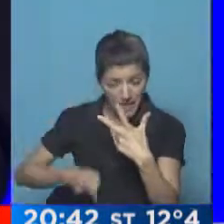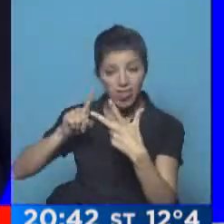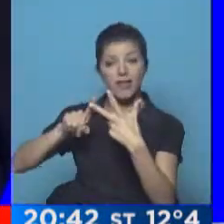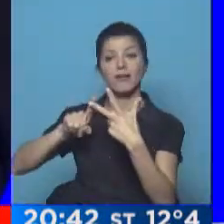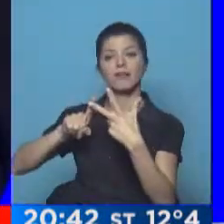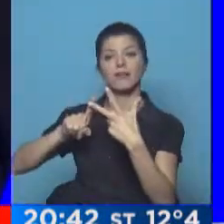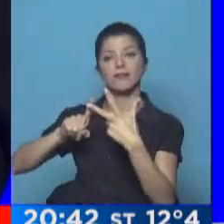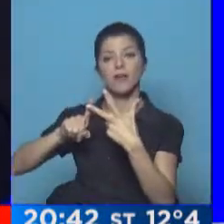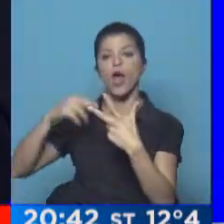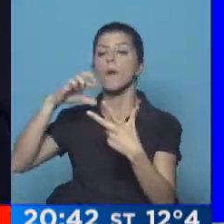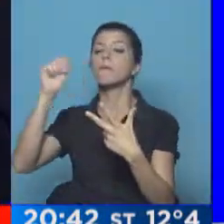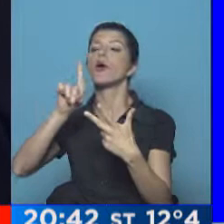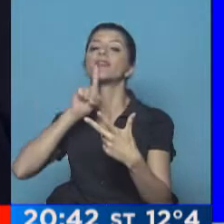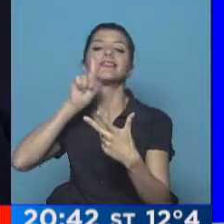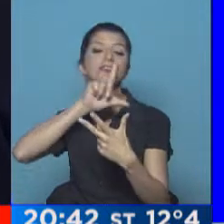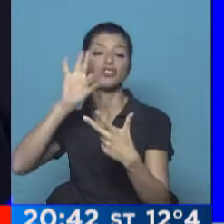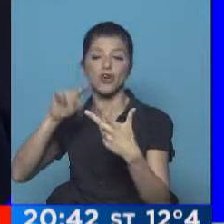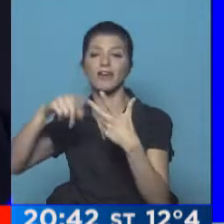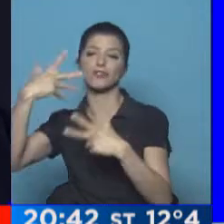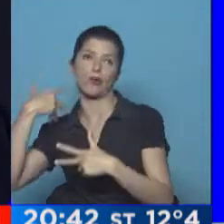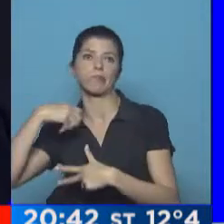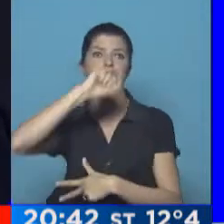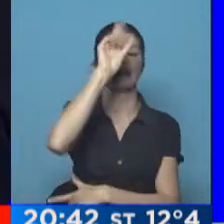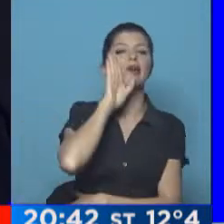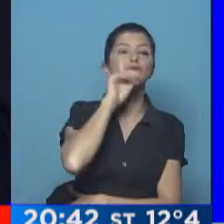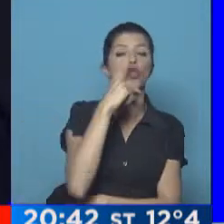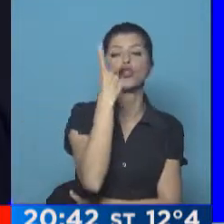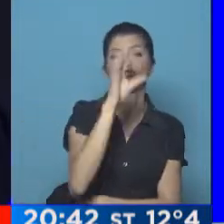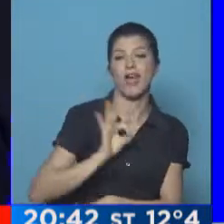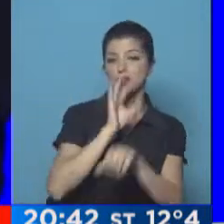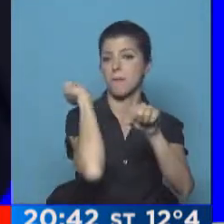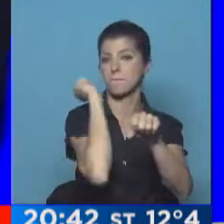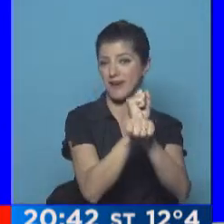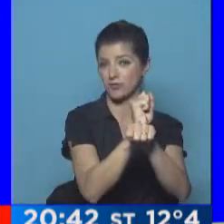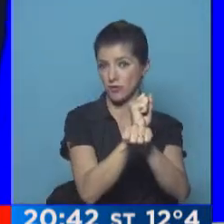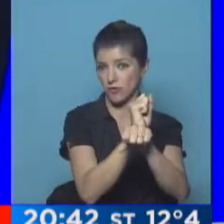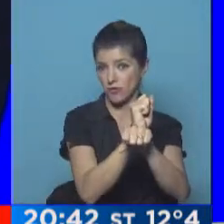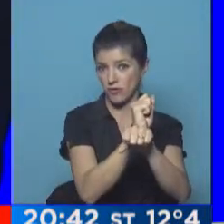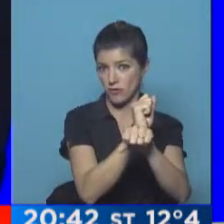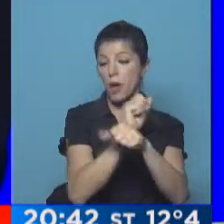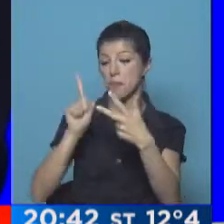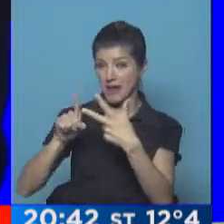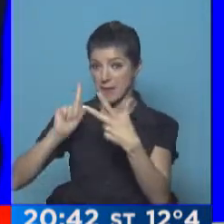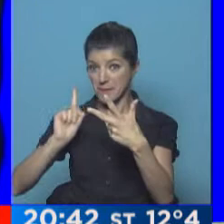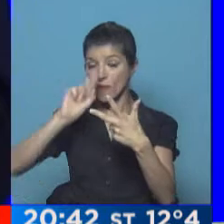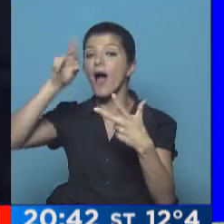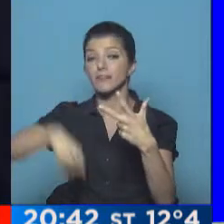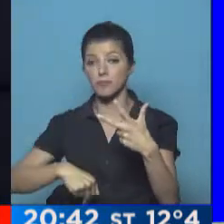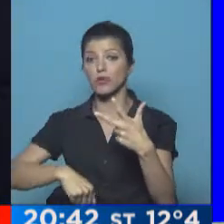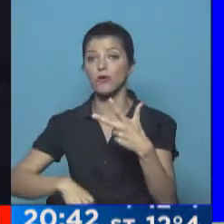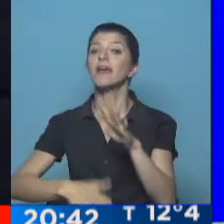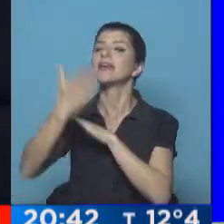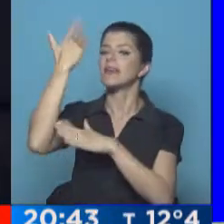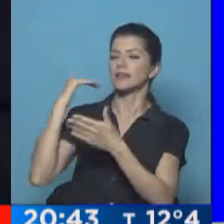portillo que fue extraditado a eeuu tuvo dos años en prisión en eeuu por haber reconocido que había estado una